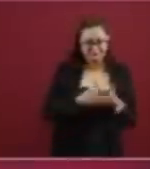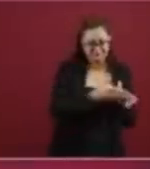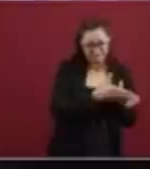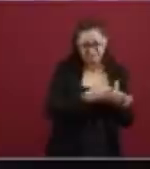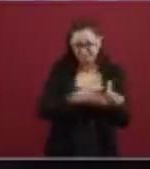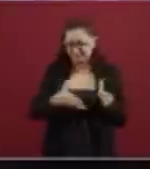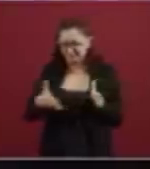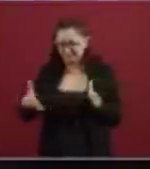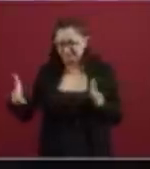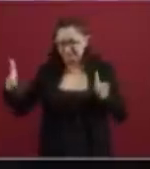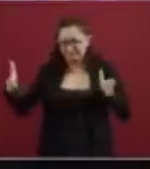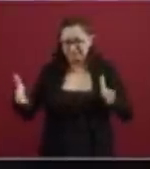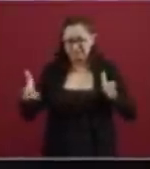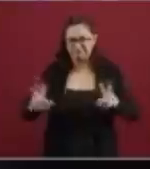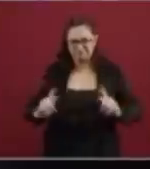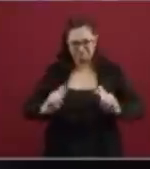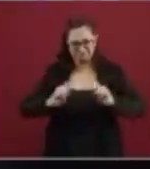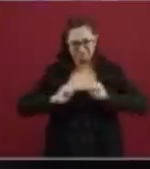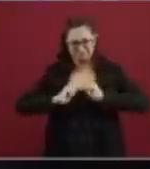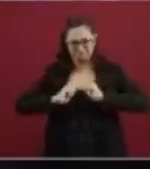enfrentar a